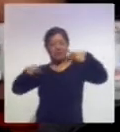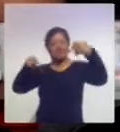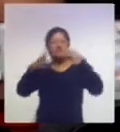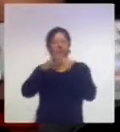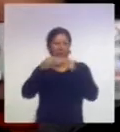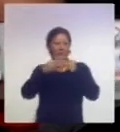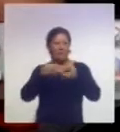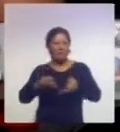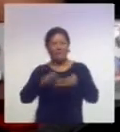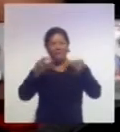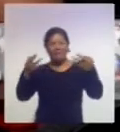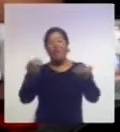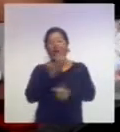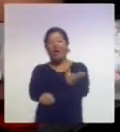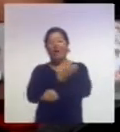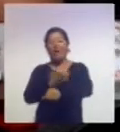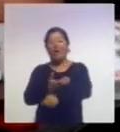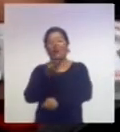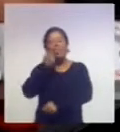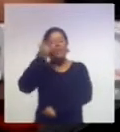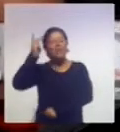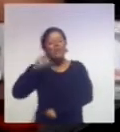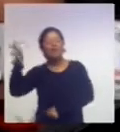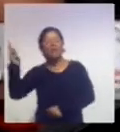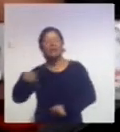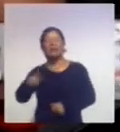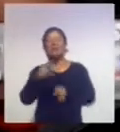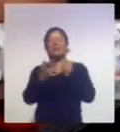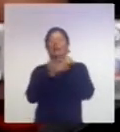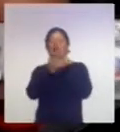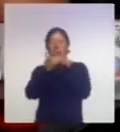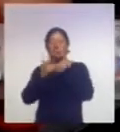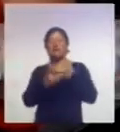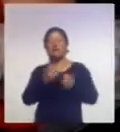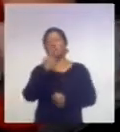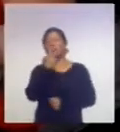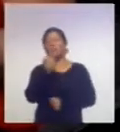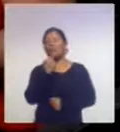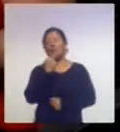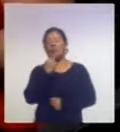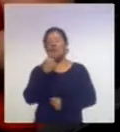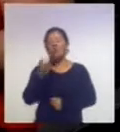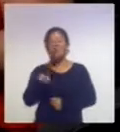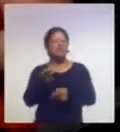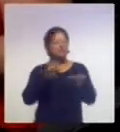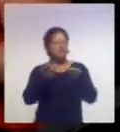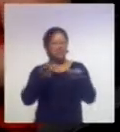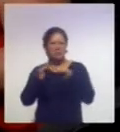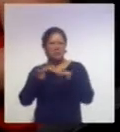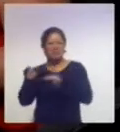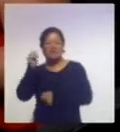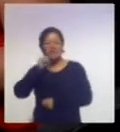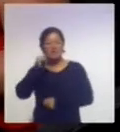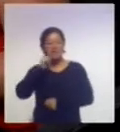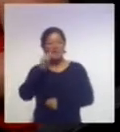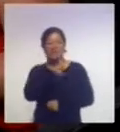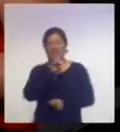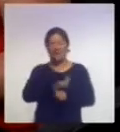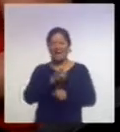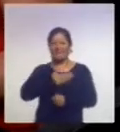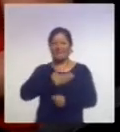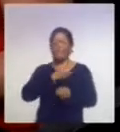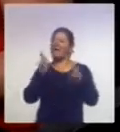lo acompañamos con un curadito de pulque con tuna roja. Este plato lo venimos preparando siempre en ocasiones especiales en nuestras